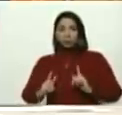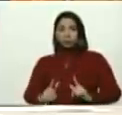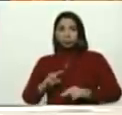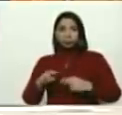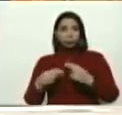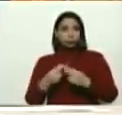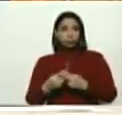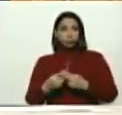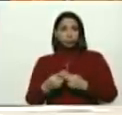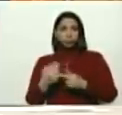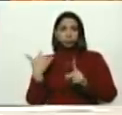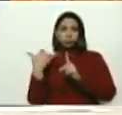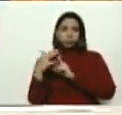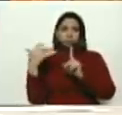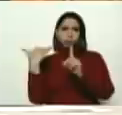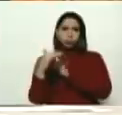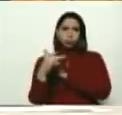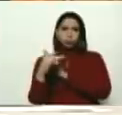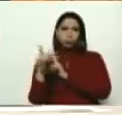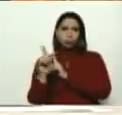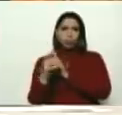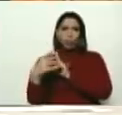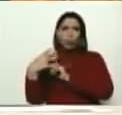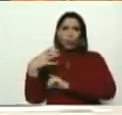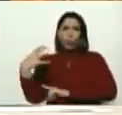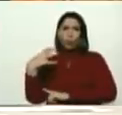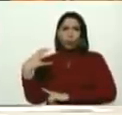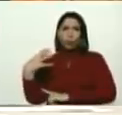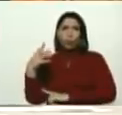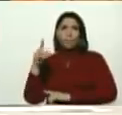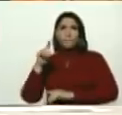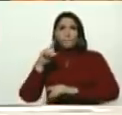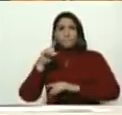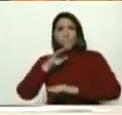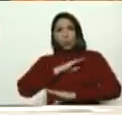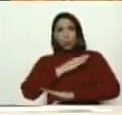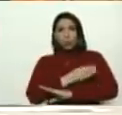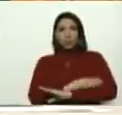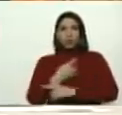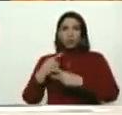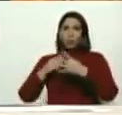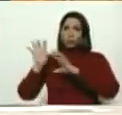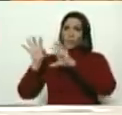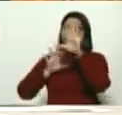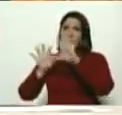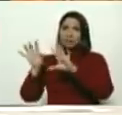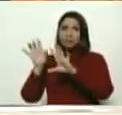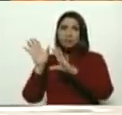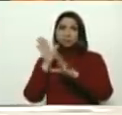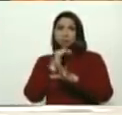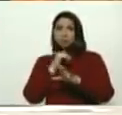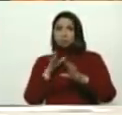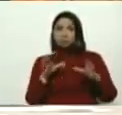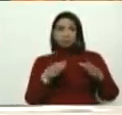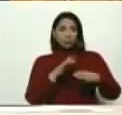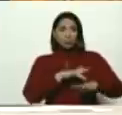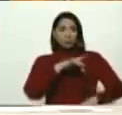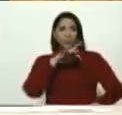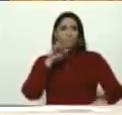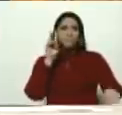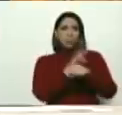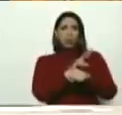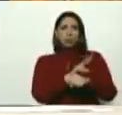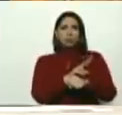se ha dejado chantajear ni extorsionar, ni por poderes extranjeros, ni por factores del extremismo